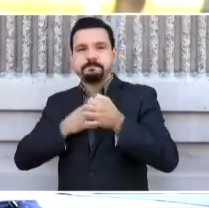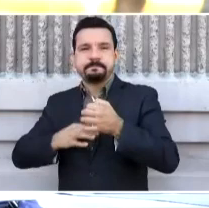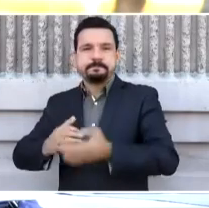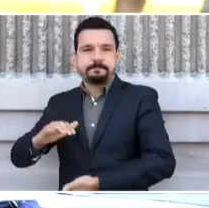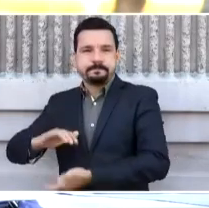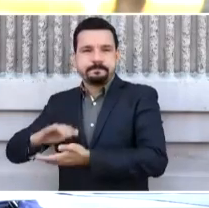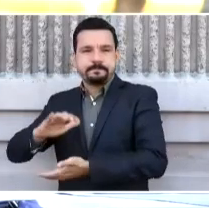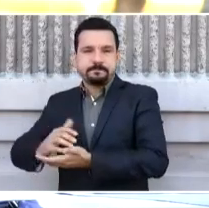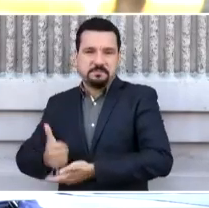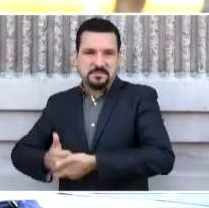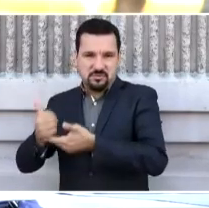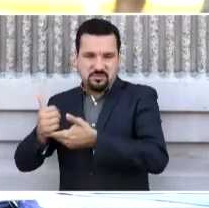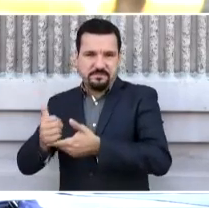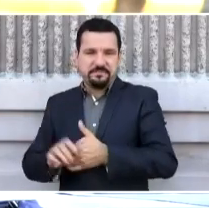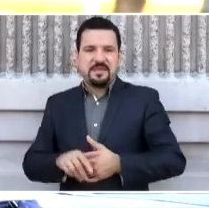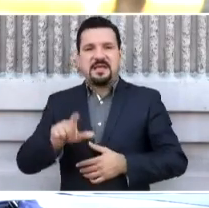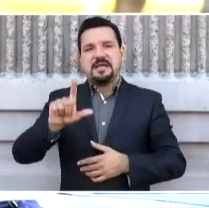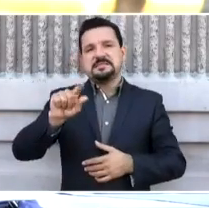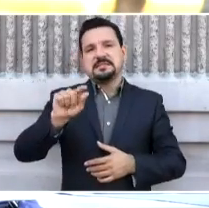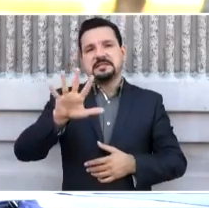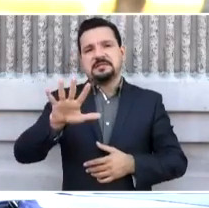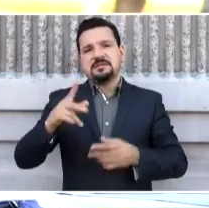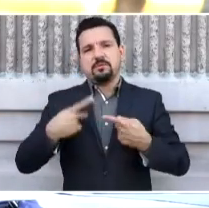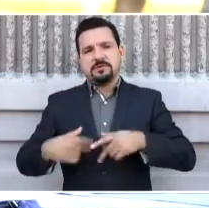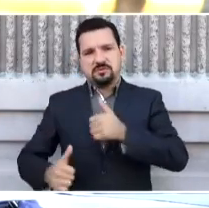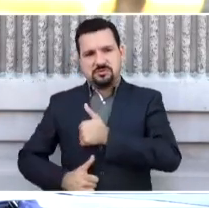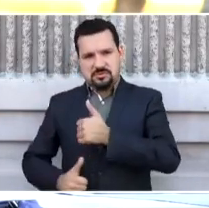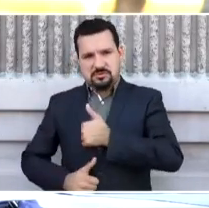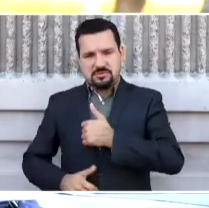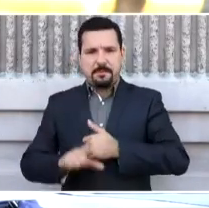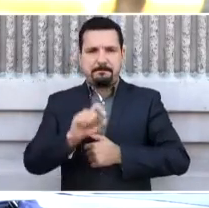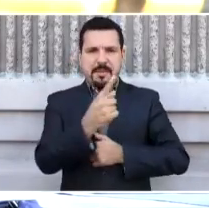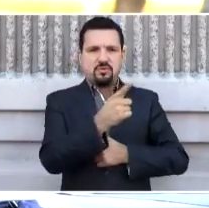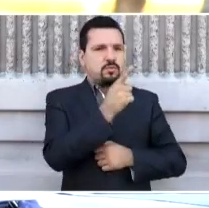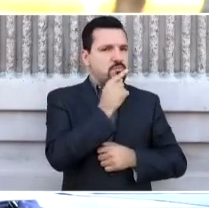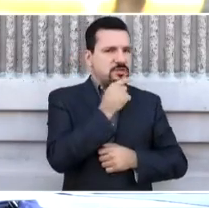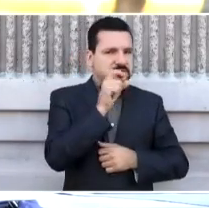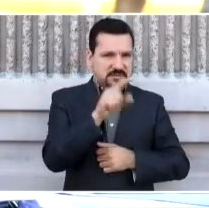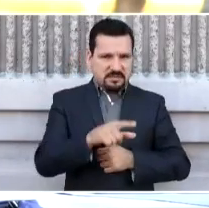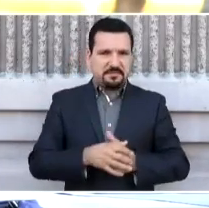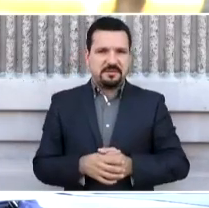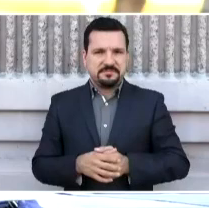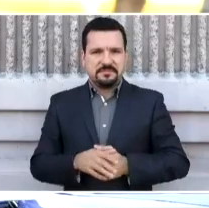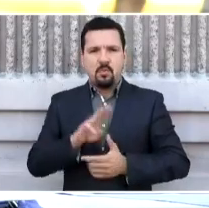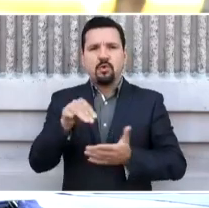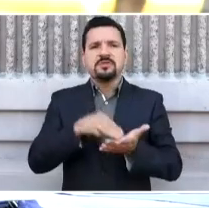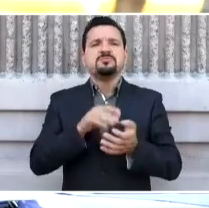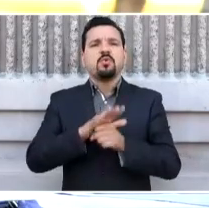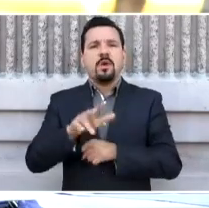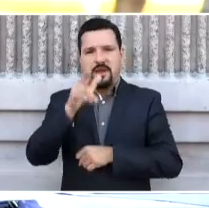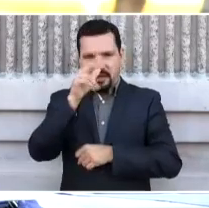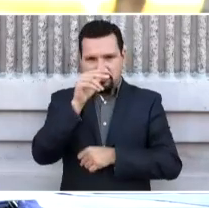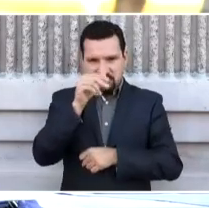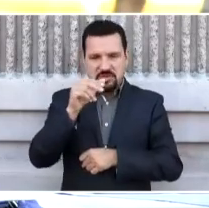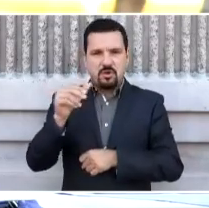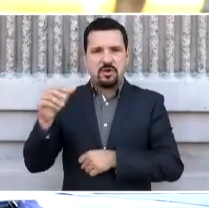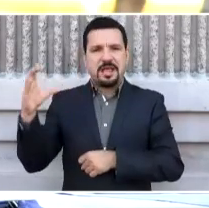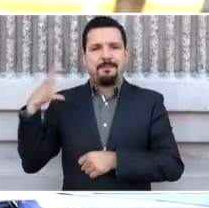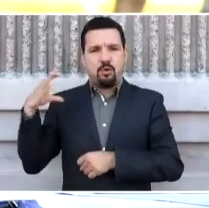75 en personal militar y 21 en cuerpos policíacos del municipio de Hermosillo y